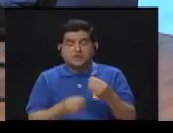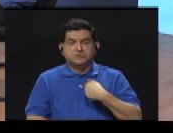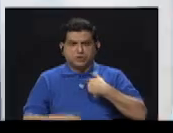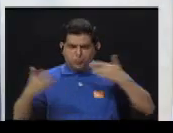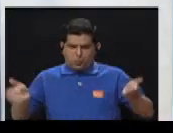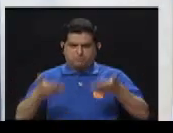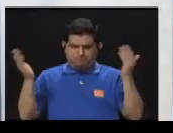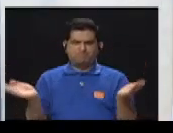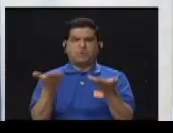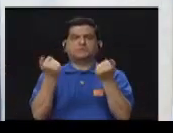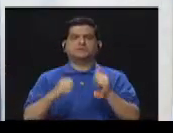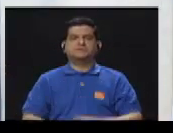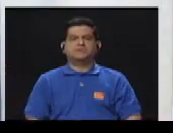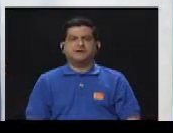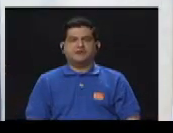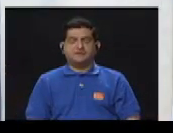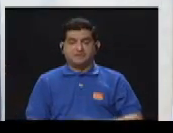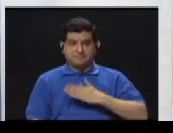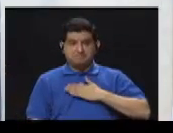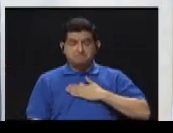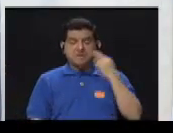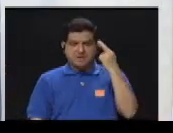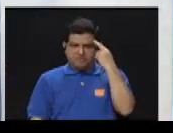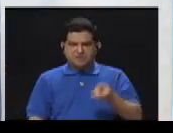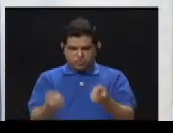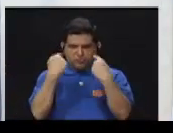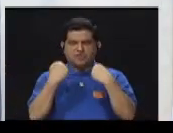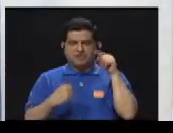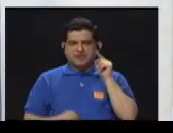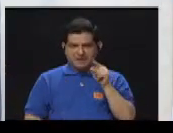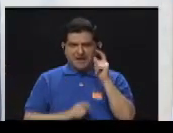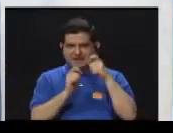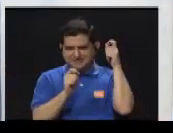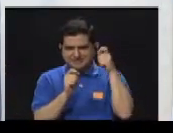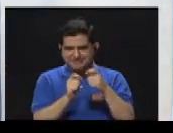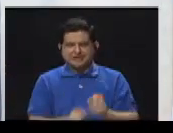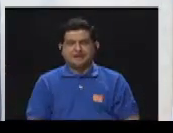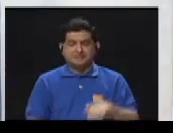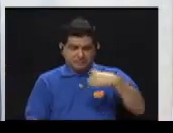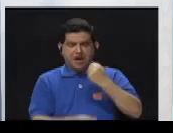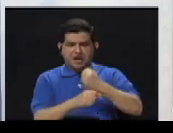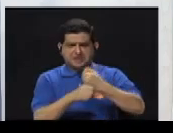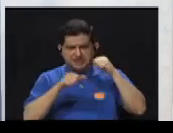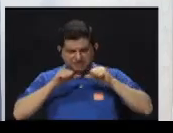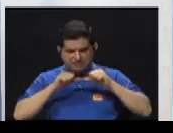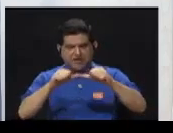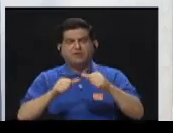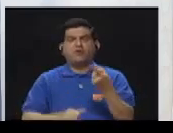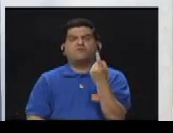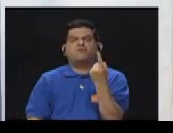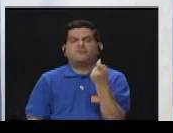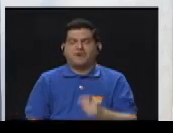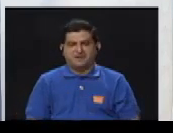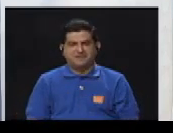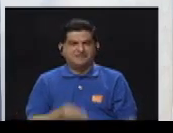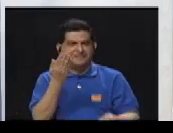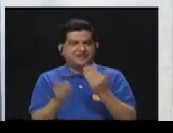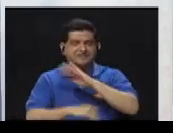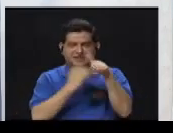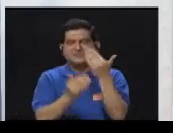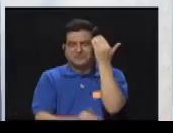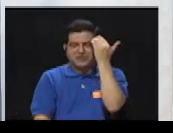hace otra cosa que motivarlo a uno para... O sea, esa fue mi motivación para venirme también. Sí, yo dije, sí, se están haciendo cosas, lo que falta es...